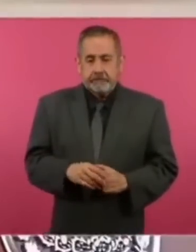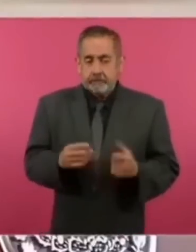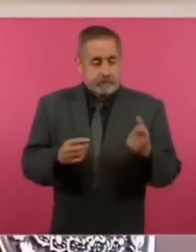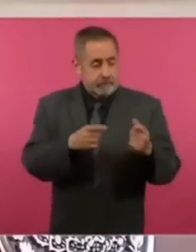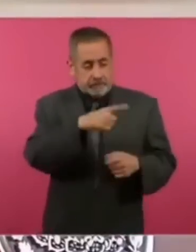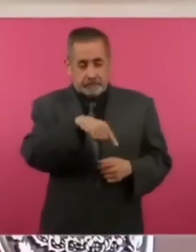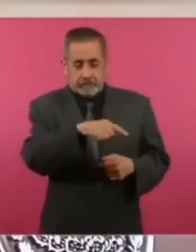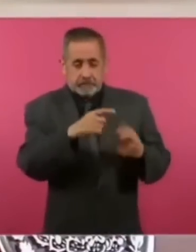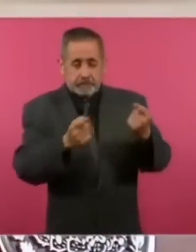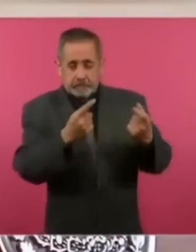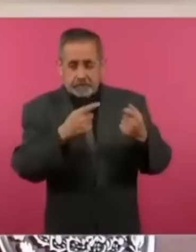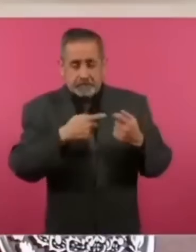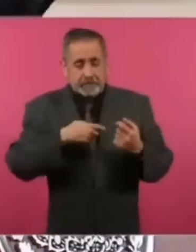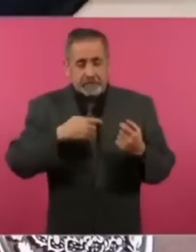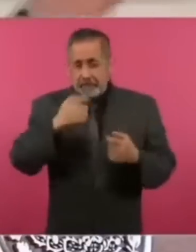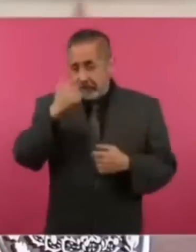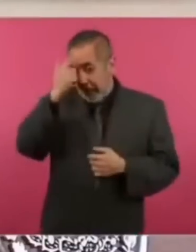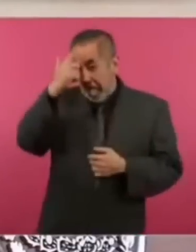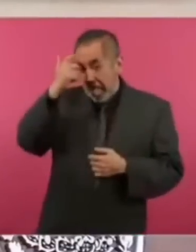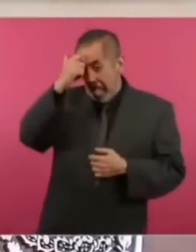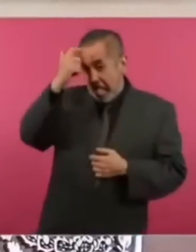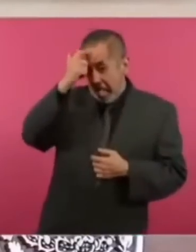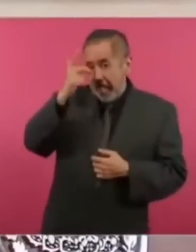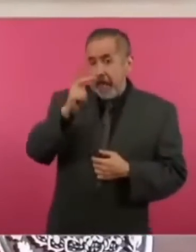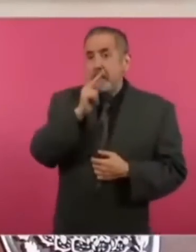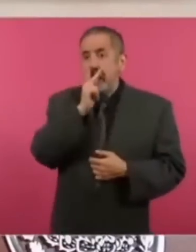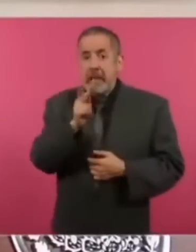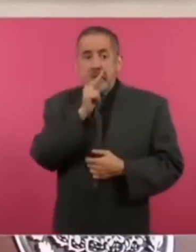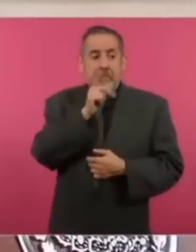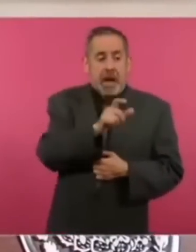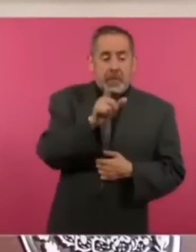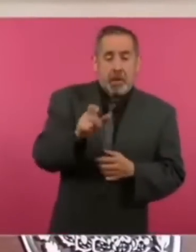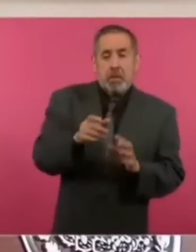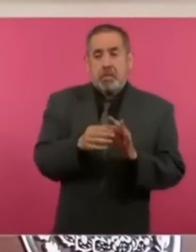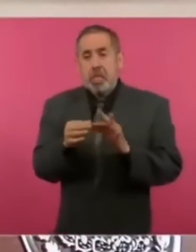inventaron un nuevo lenguaje.